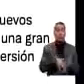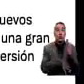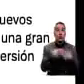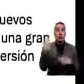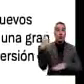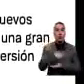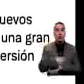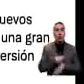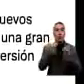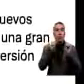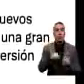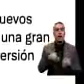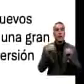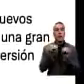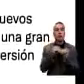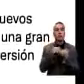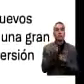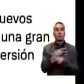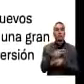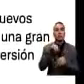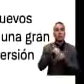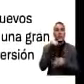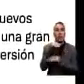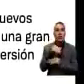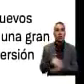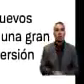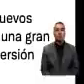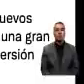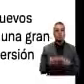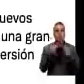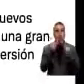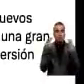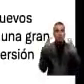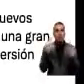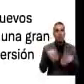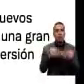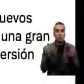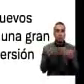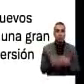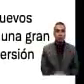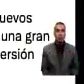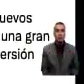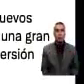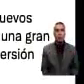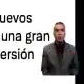día se incrementarán a la producción nacional según estimaciones iniciales.